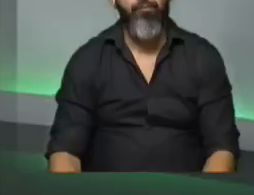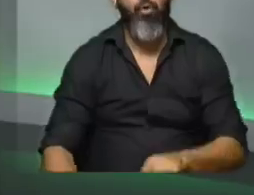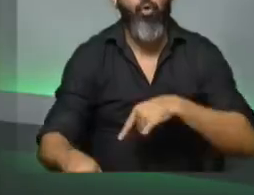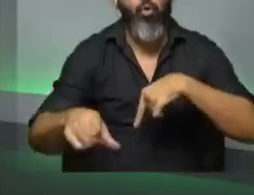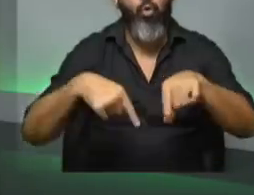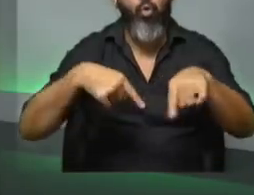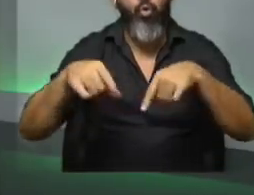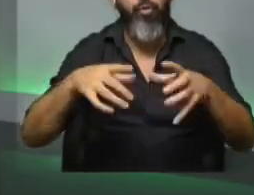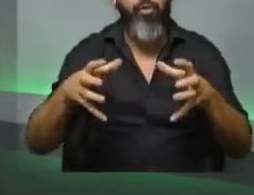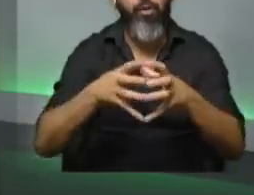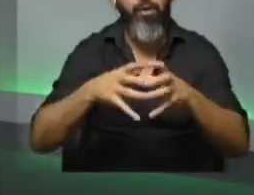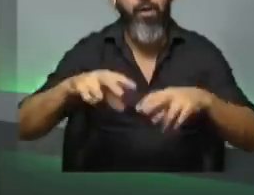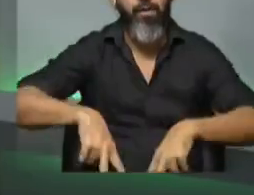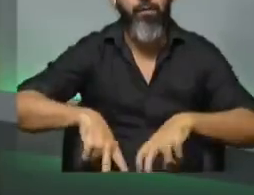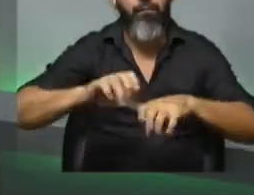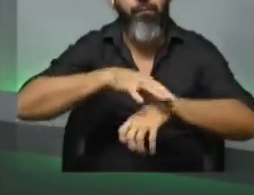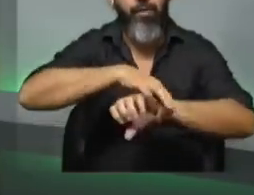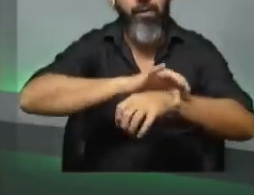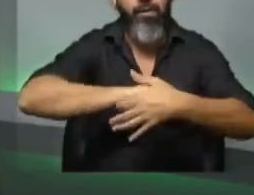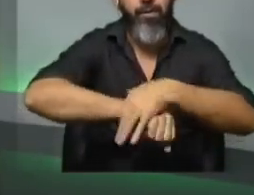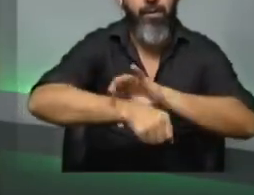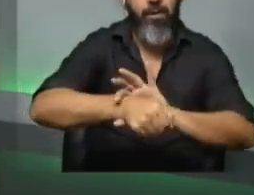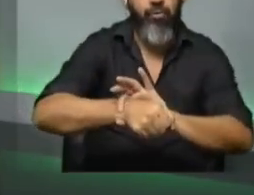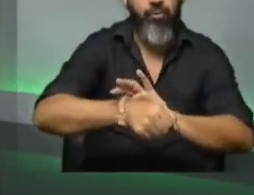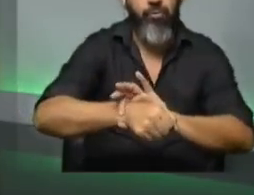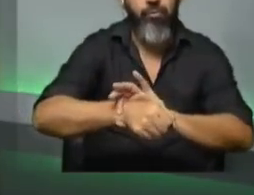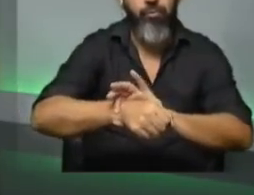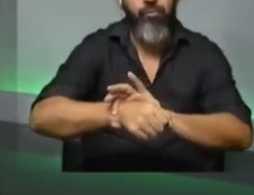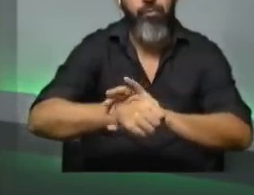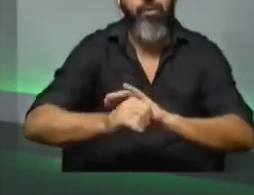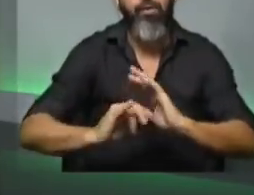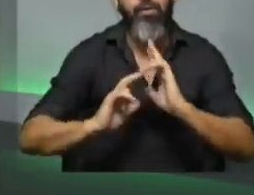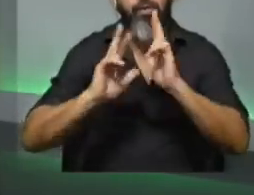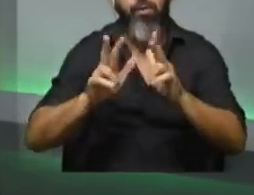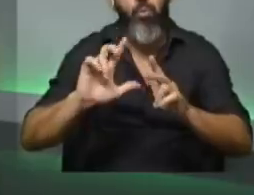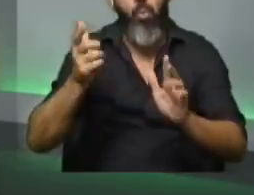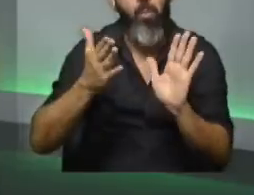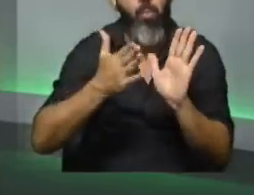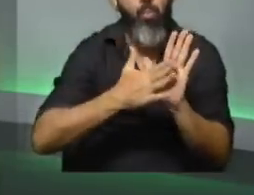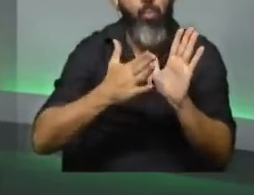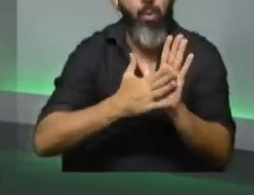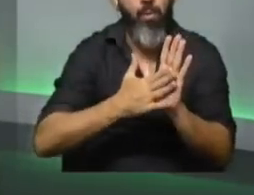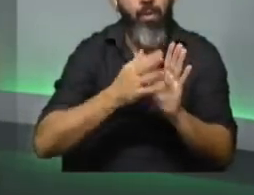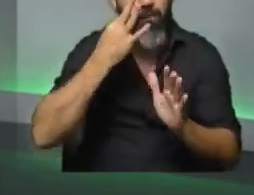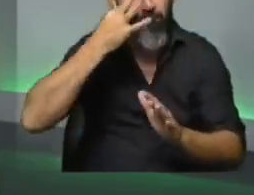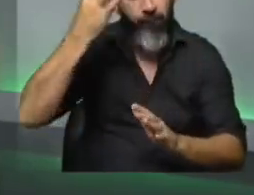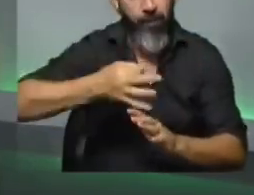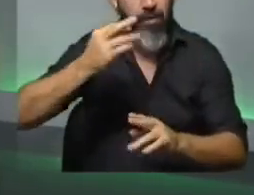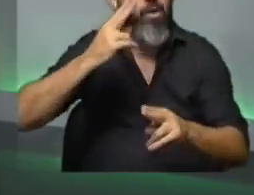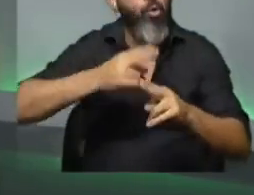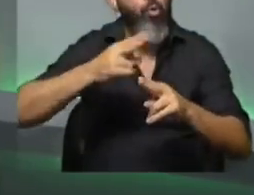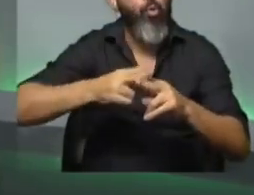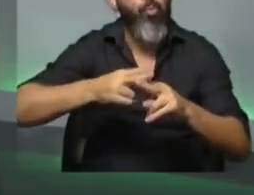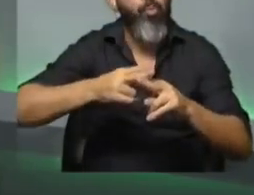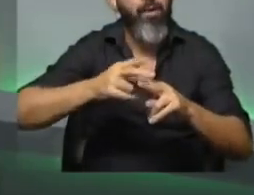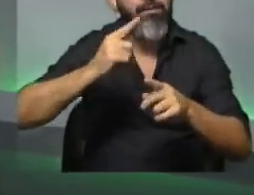coordinadora del grupo de investigación en Antropología forense Alicia luciardo comentó que no hay evidencias de que haya existido la ha llamado operación